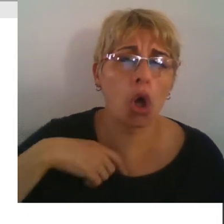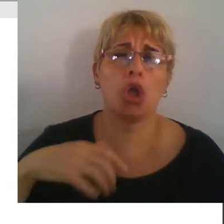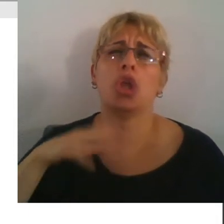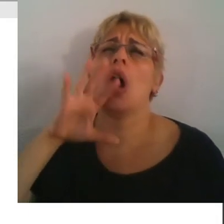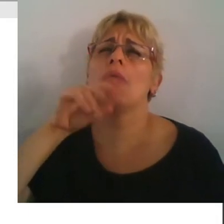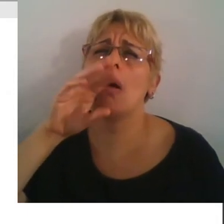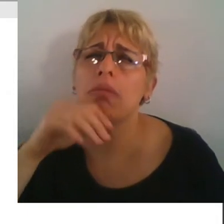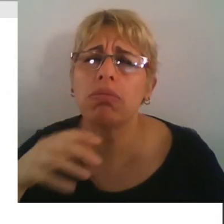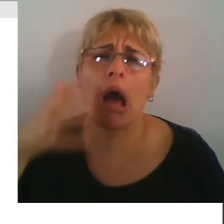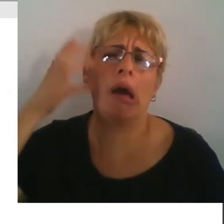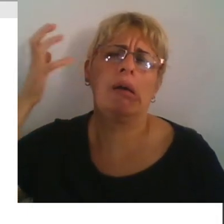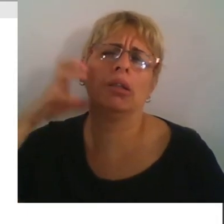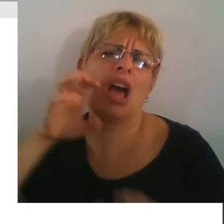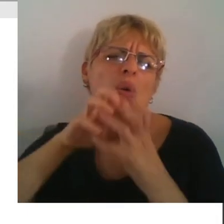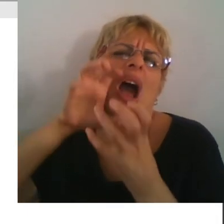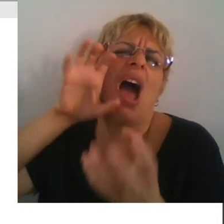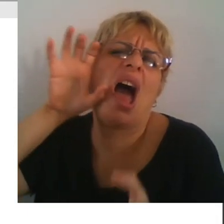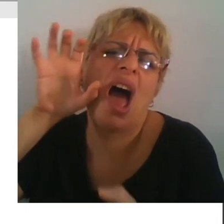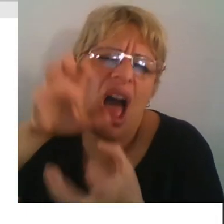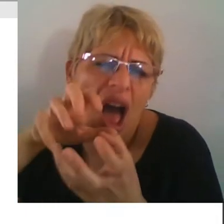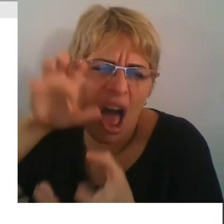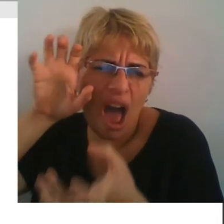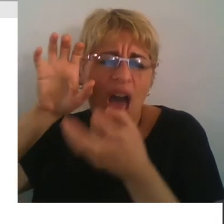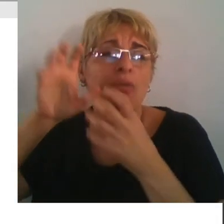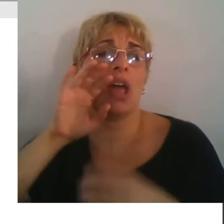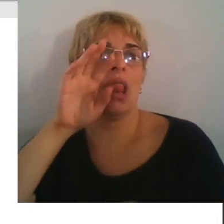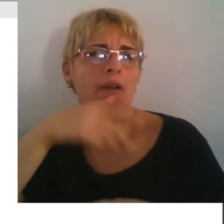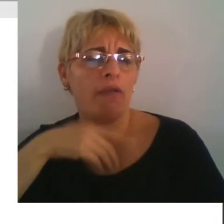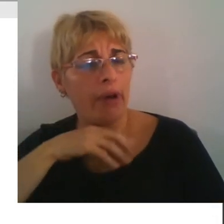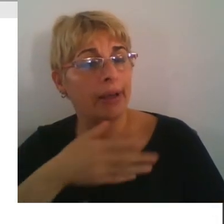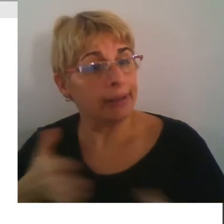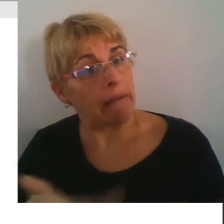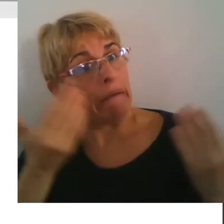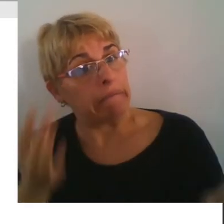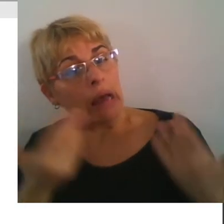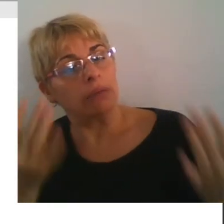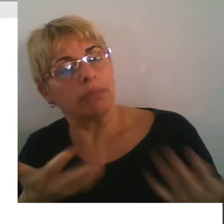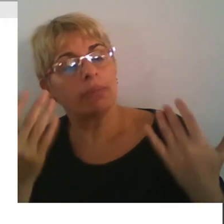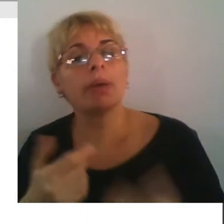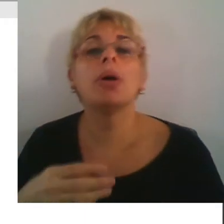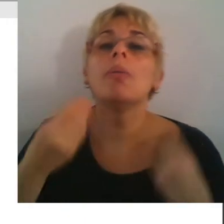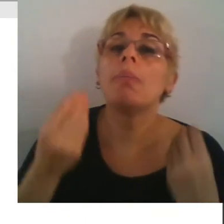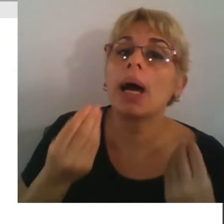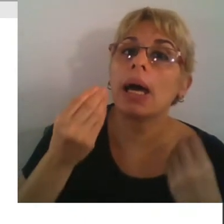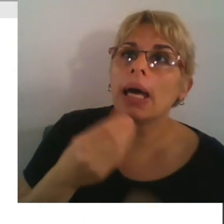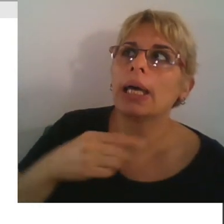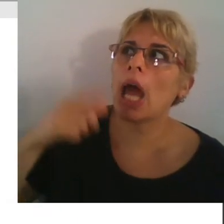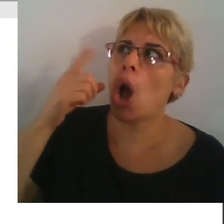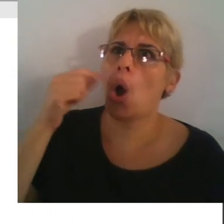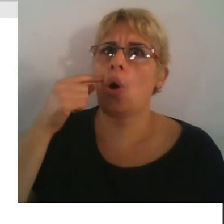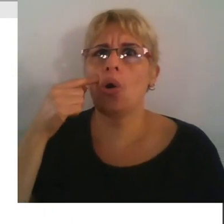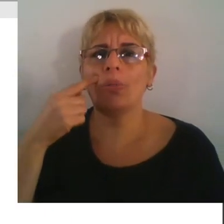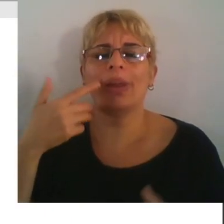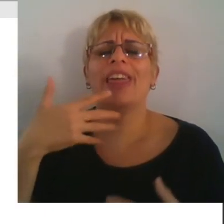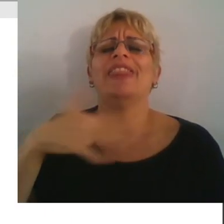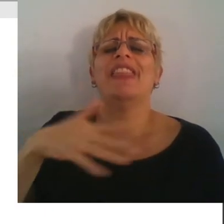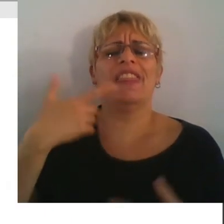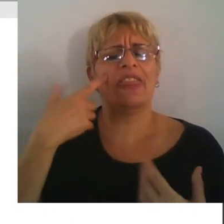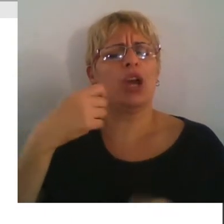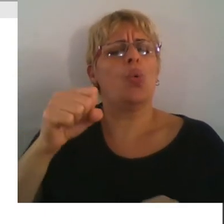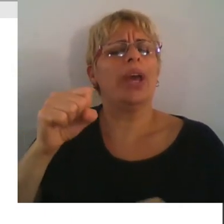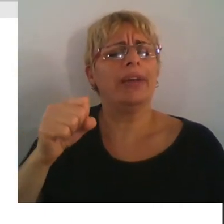Rebuznen, maullen, ladren y rujan, pedí al elefante Víctor para que los